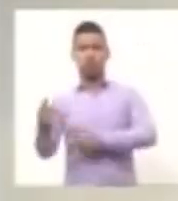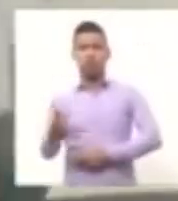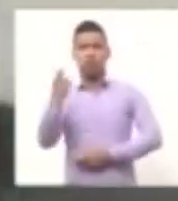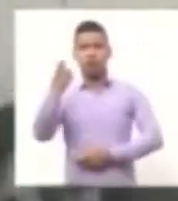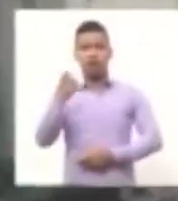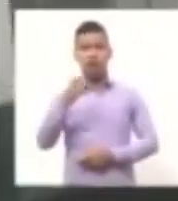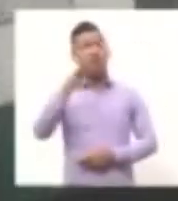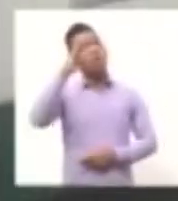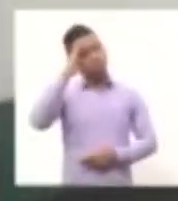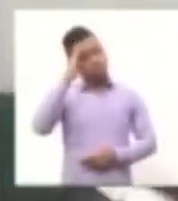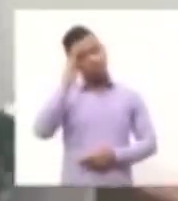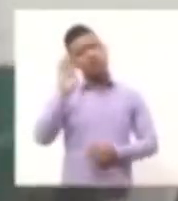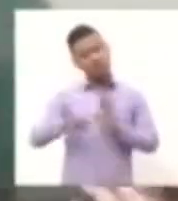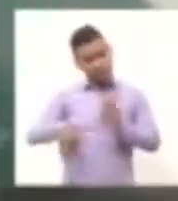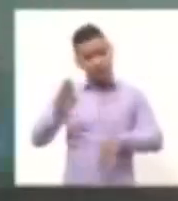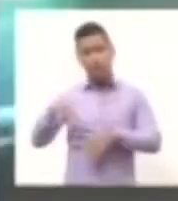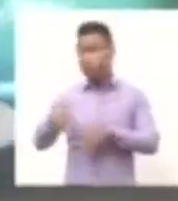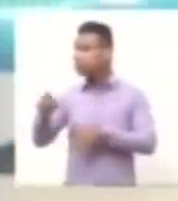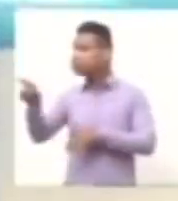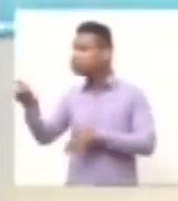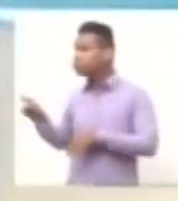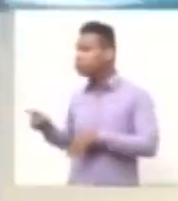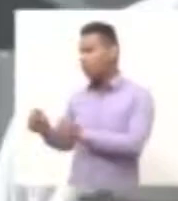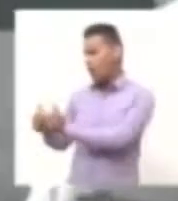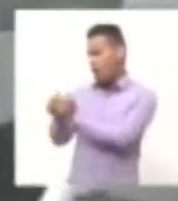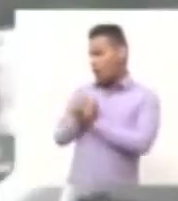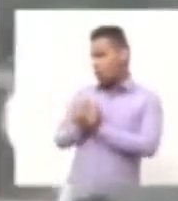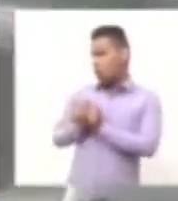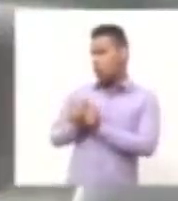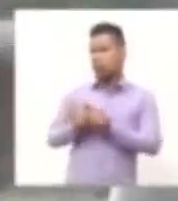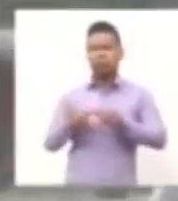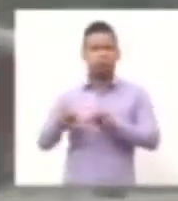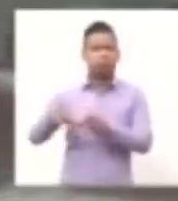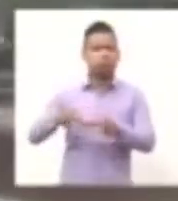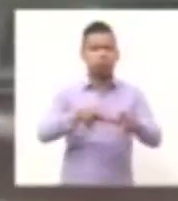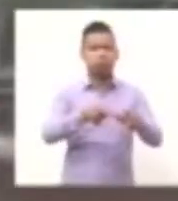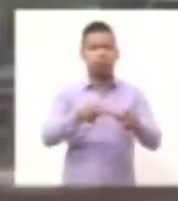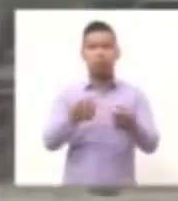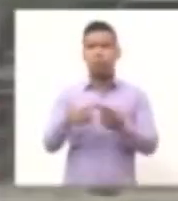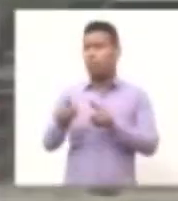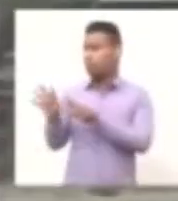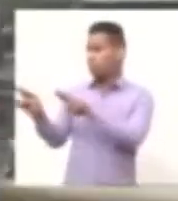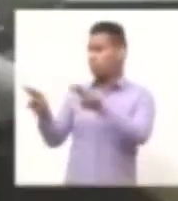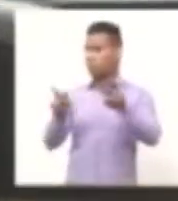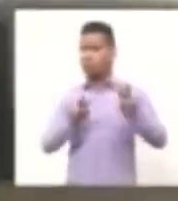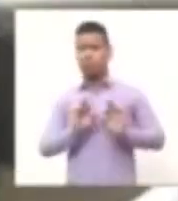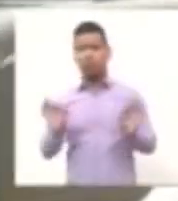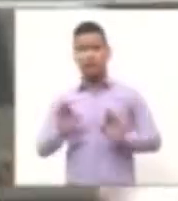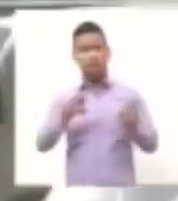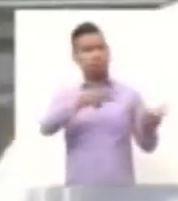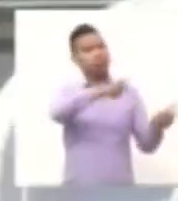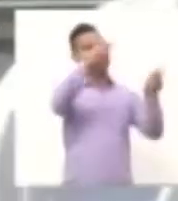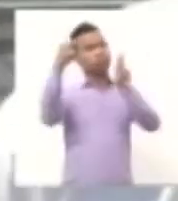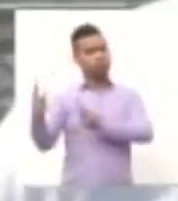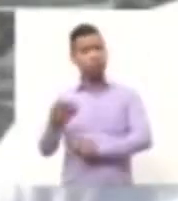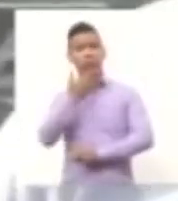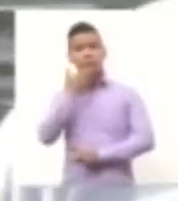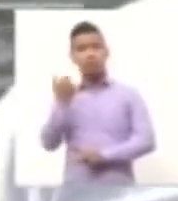ayudan a pasar, pero mira que no hay ni uno por aquí, mira cómo se hace. Y que hay un punto de peatonal porque es un peligro para uno. Ayer hubo un muerto